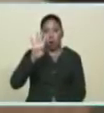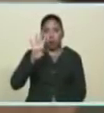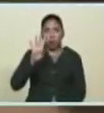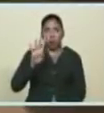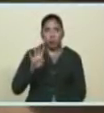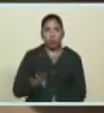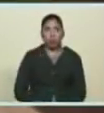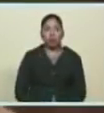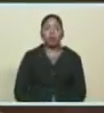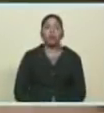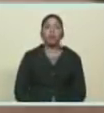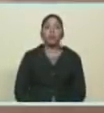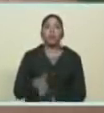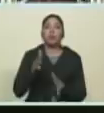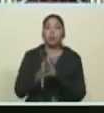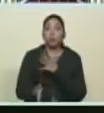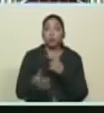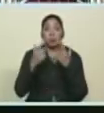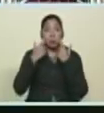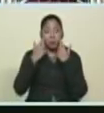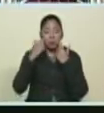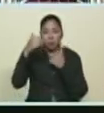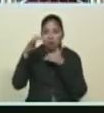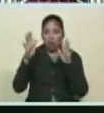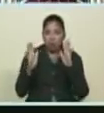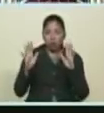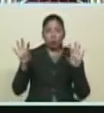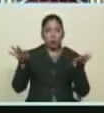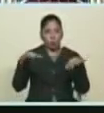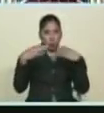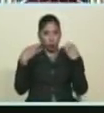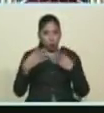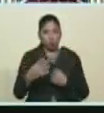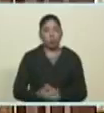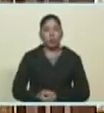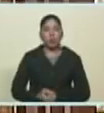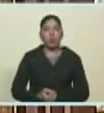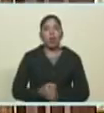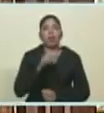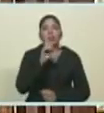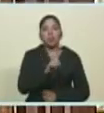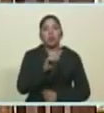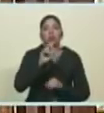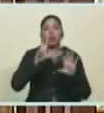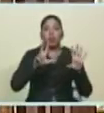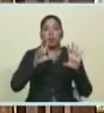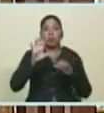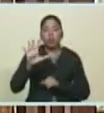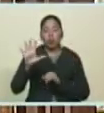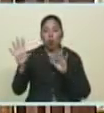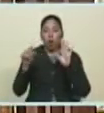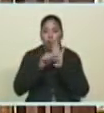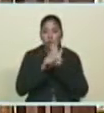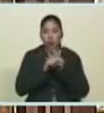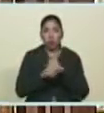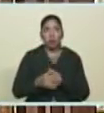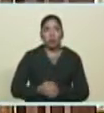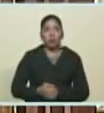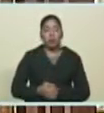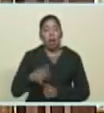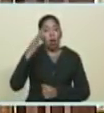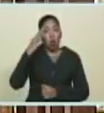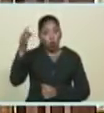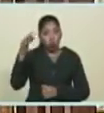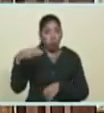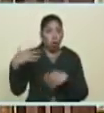del Poder Público, atención, jóvenes de Venezuela, artículo 185, el Consejo Federal